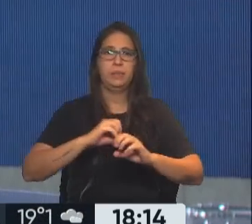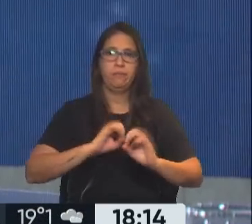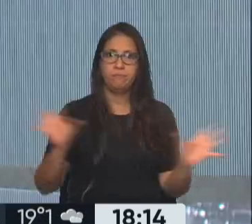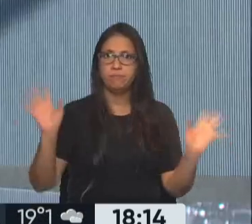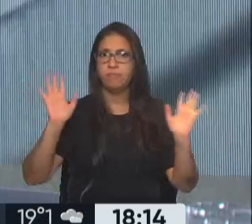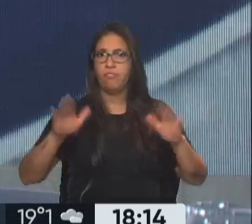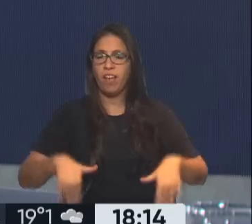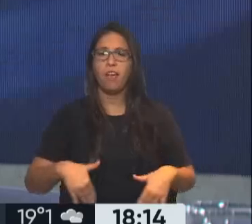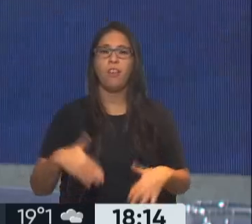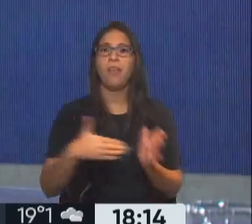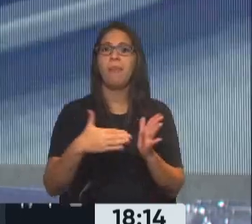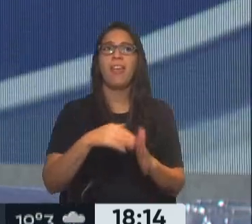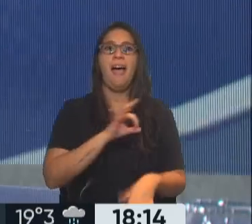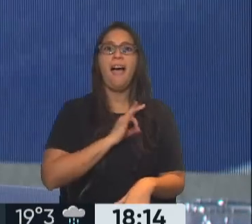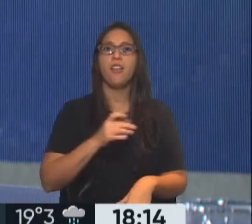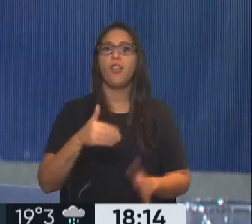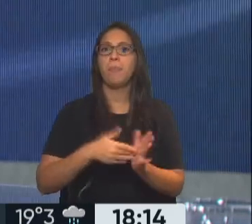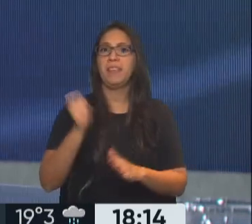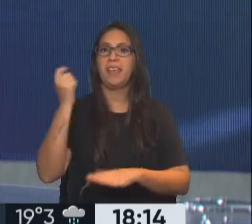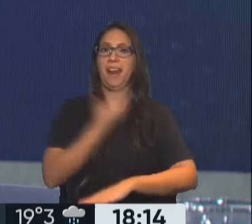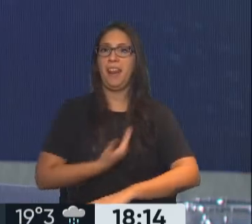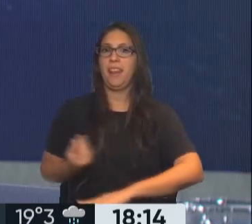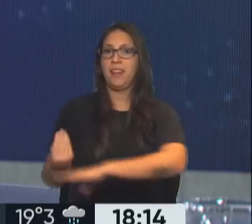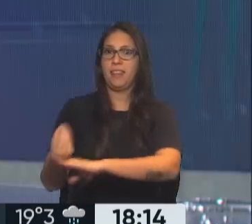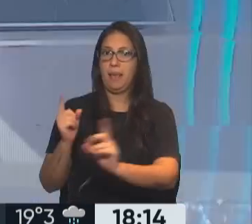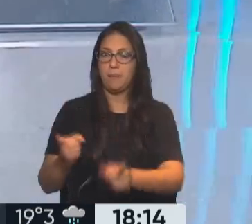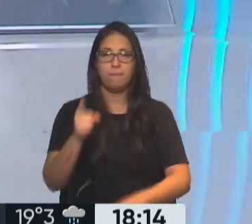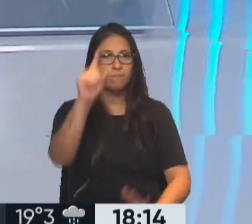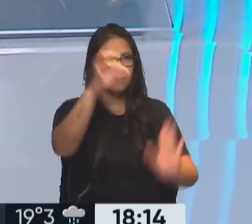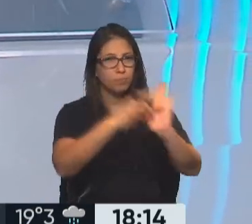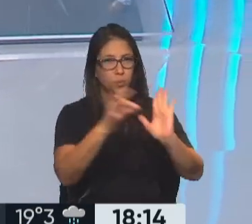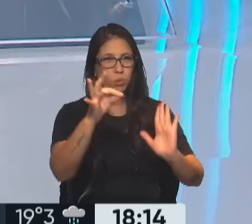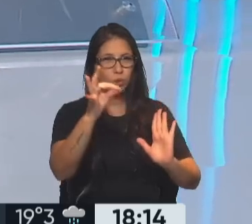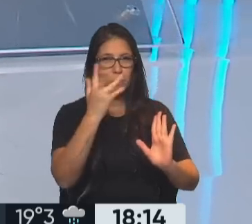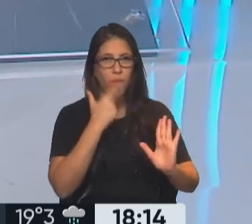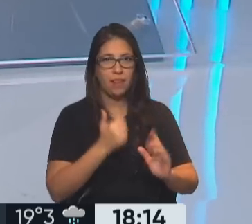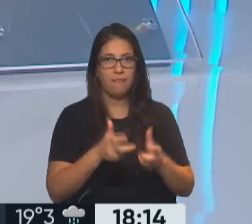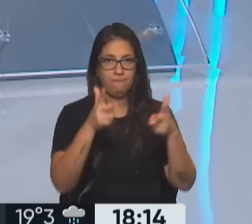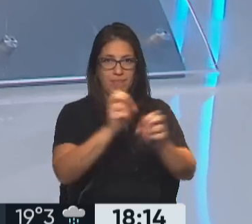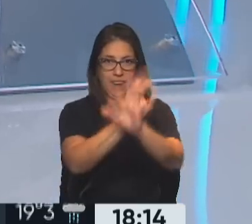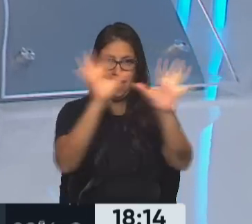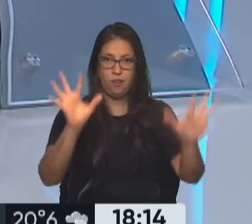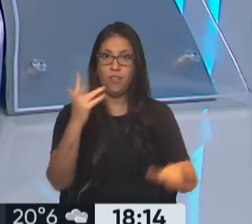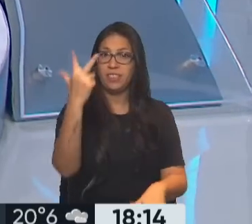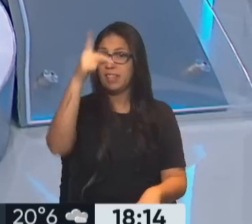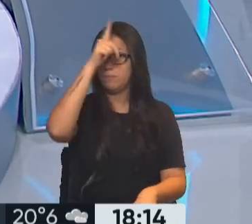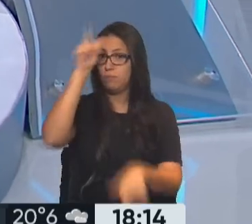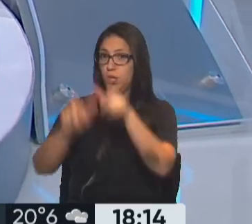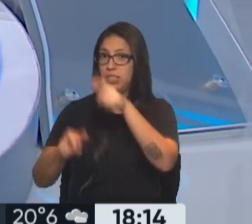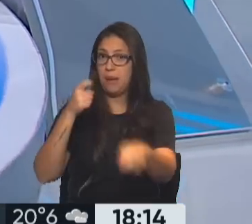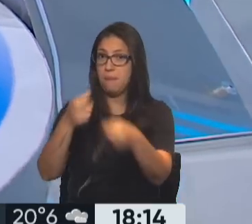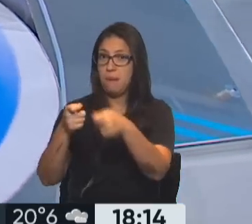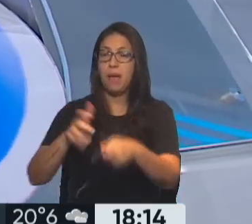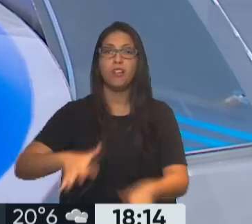mapuche. Depende del año y depende del presidente también. Sí, Pablo, déjame igual remarcar algo. Si bien el asesinato de los 3 carabineros se da en